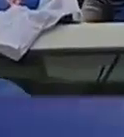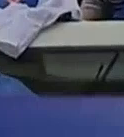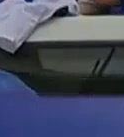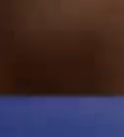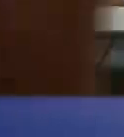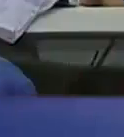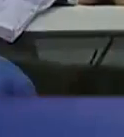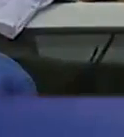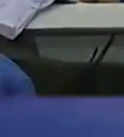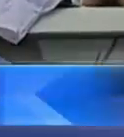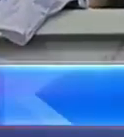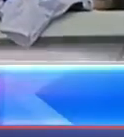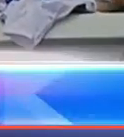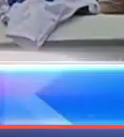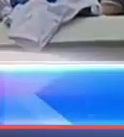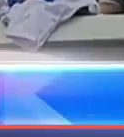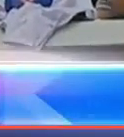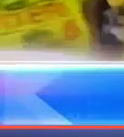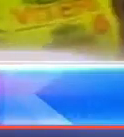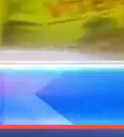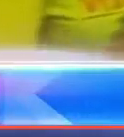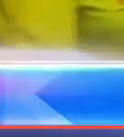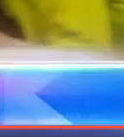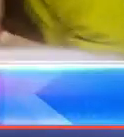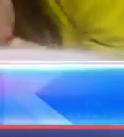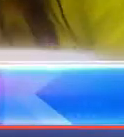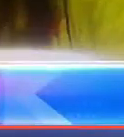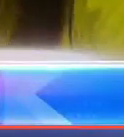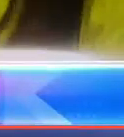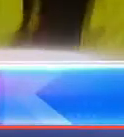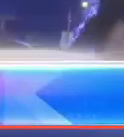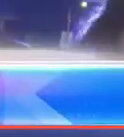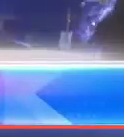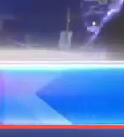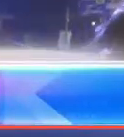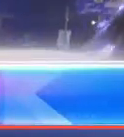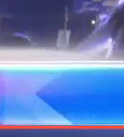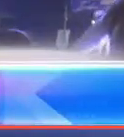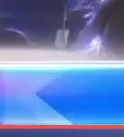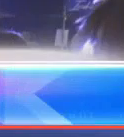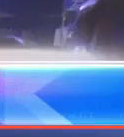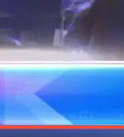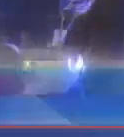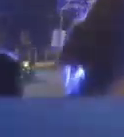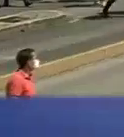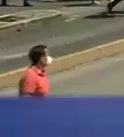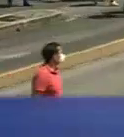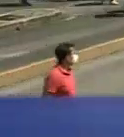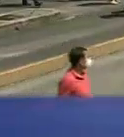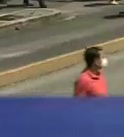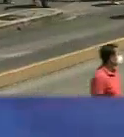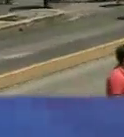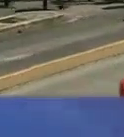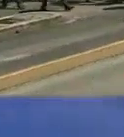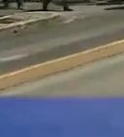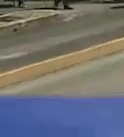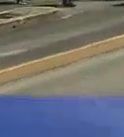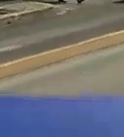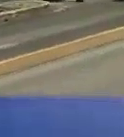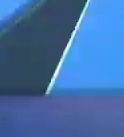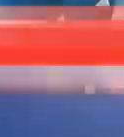Candidatos presidenciales realizan cierres de campaña antes del silencio electoral que rige desde este